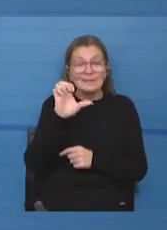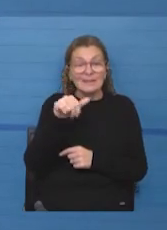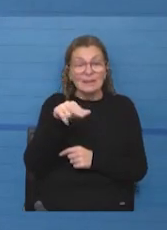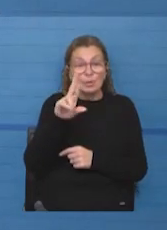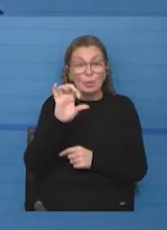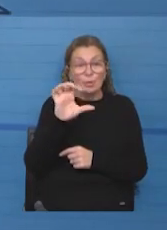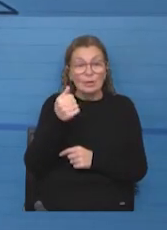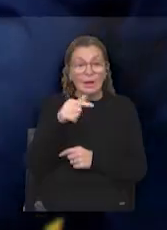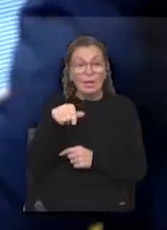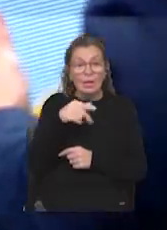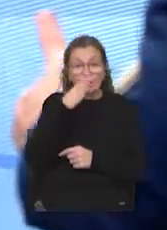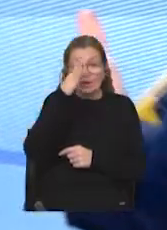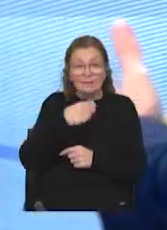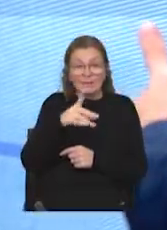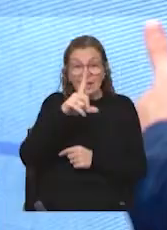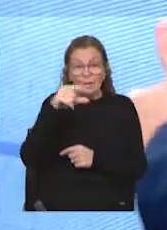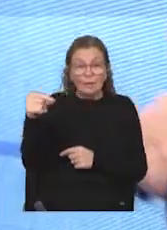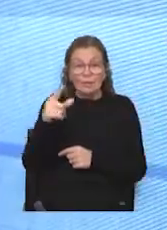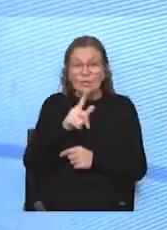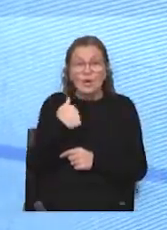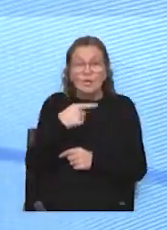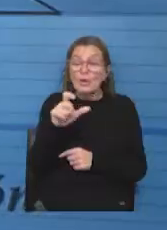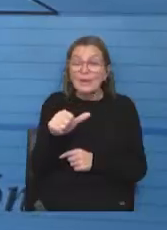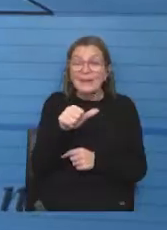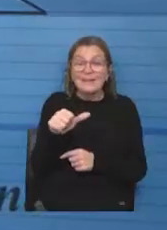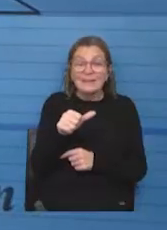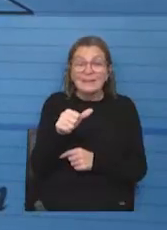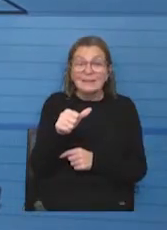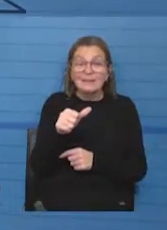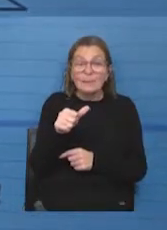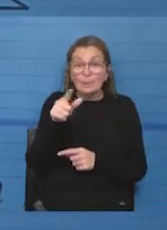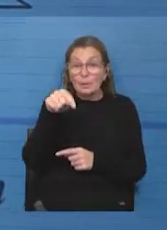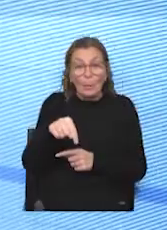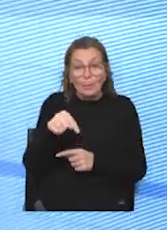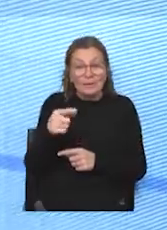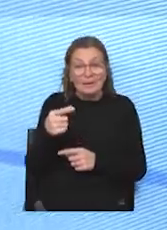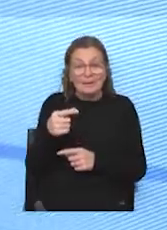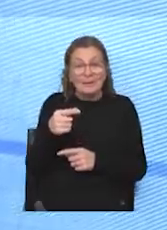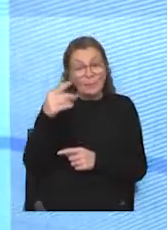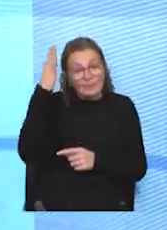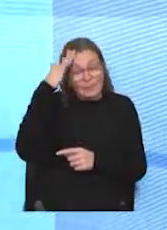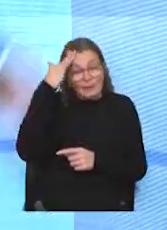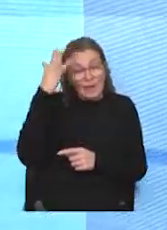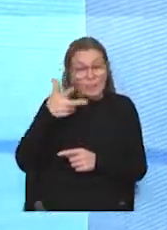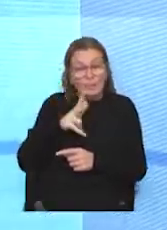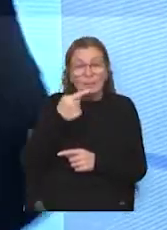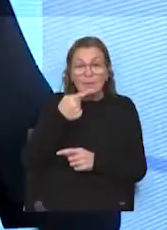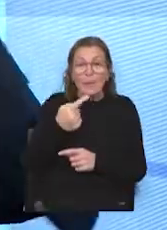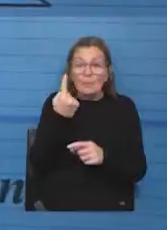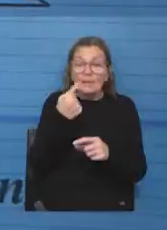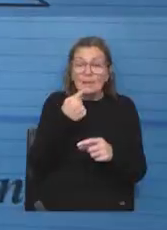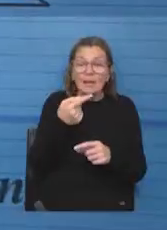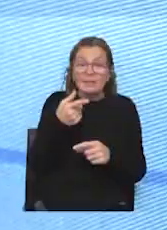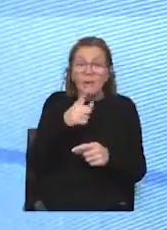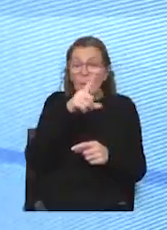triángulo y yo astutamente no hice un triángulo para no poner hipotenusa ahí porque sabía que lo primero que van a decir que no